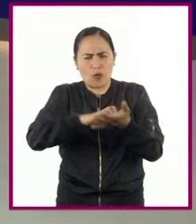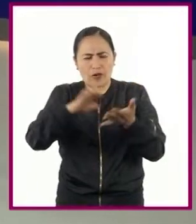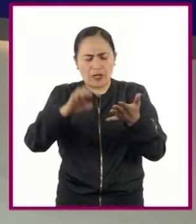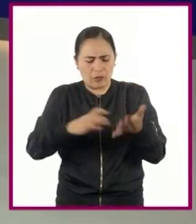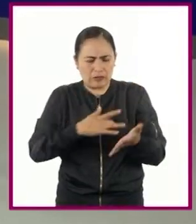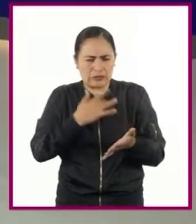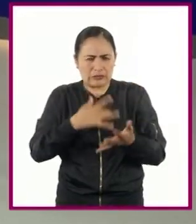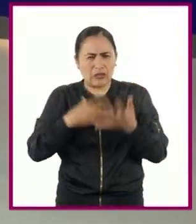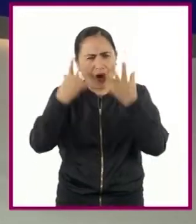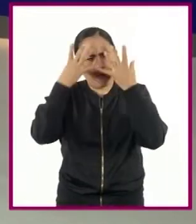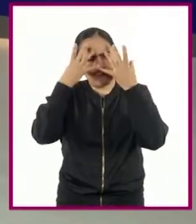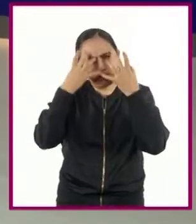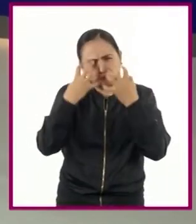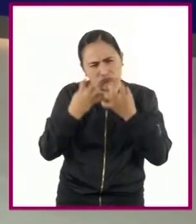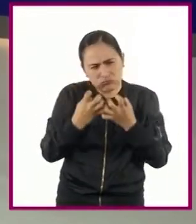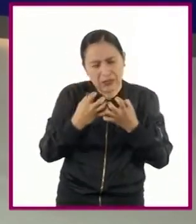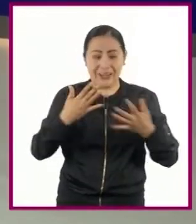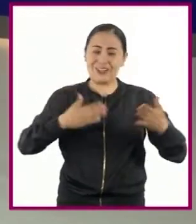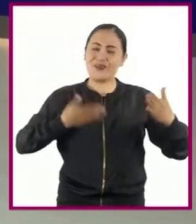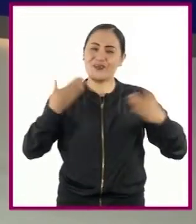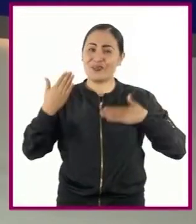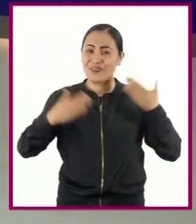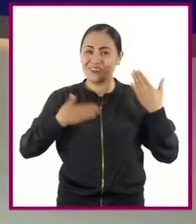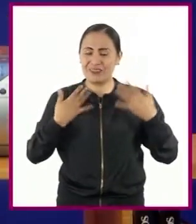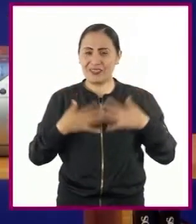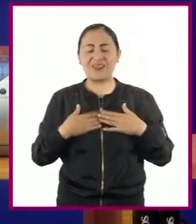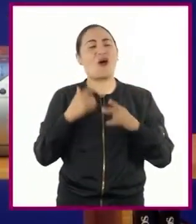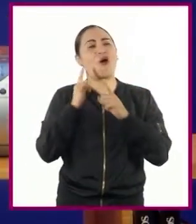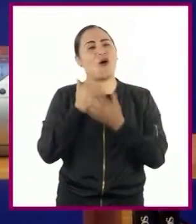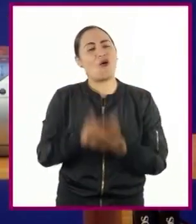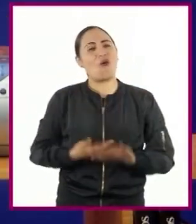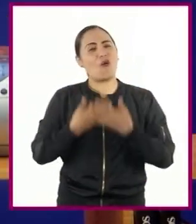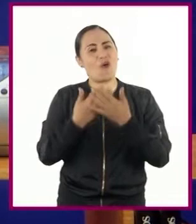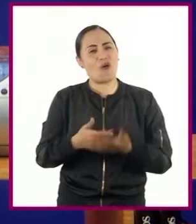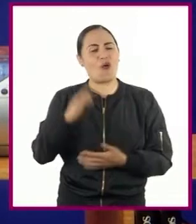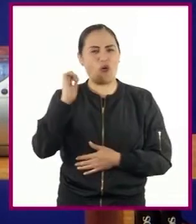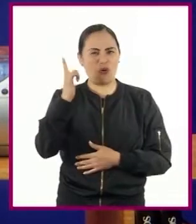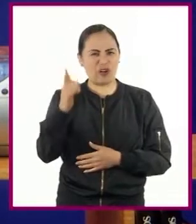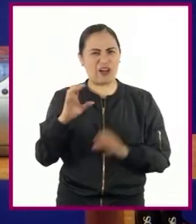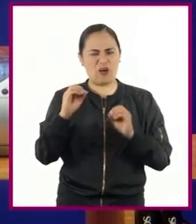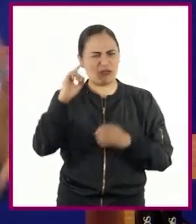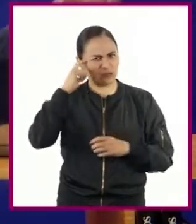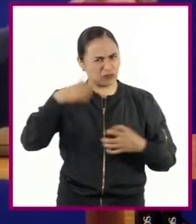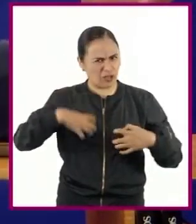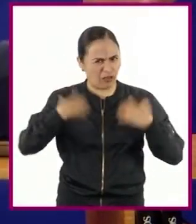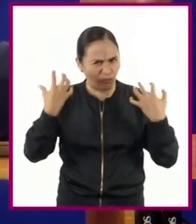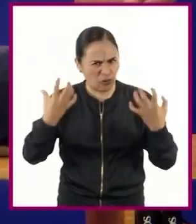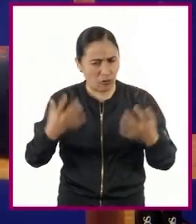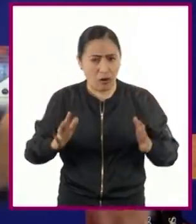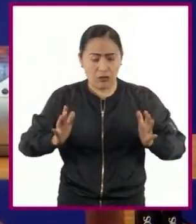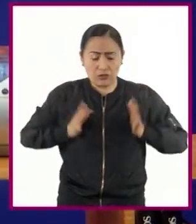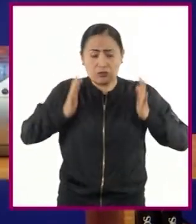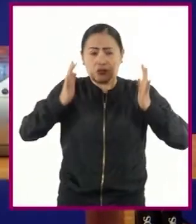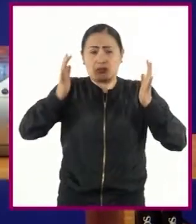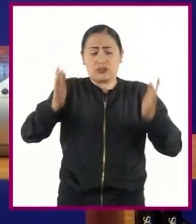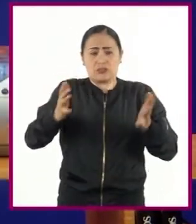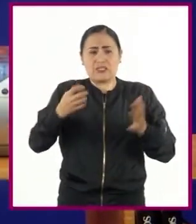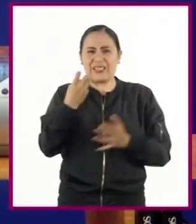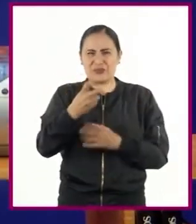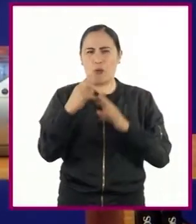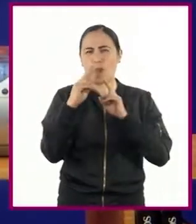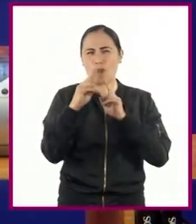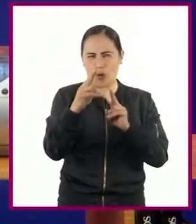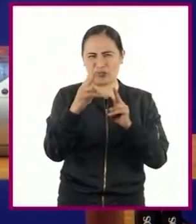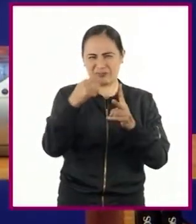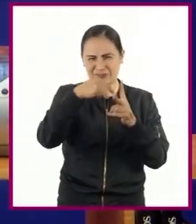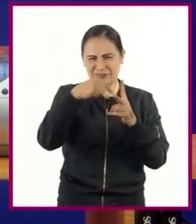como tristeza, alegría, esperanza, ira, pena o sorpresa. La dicción